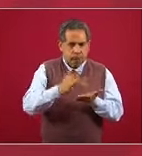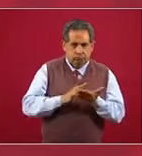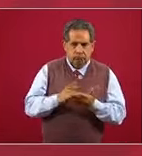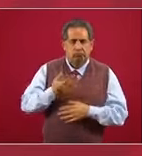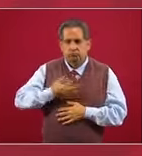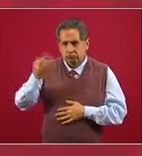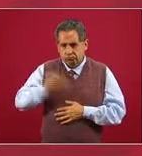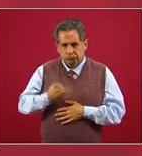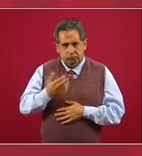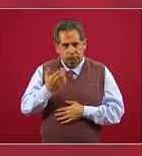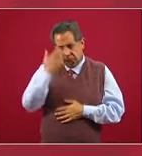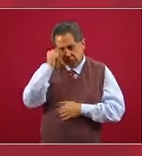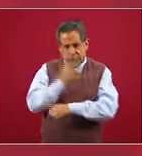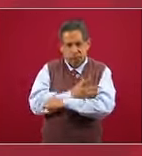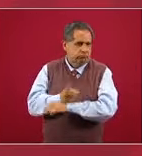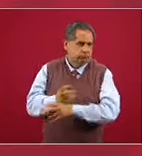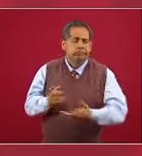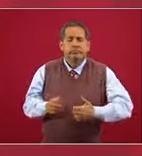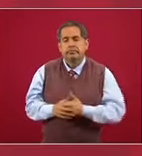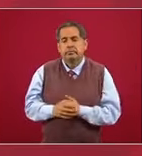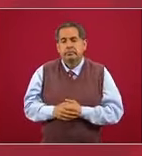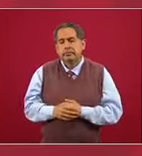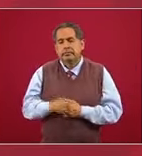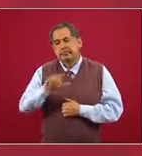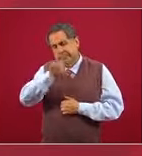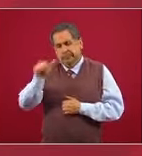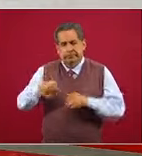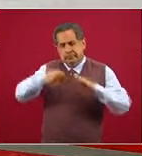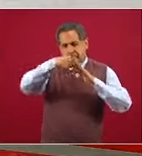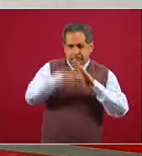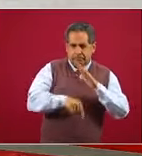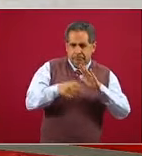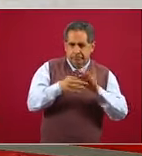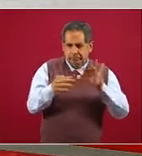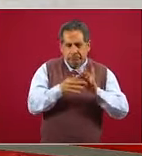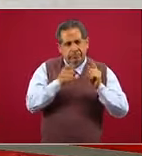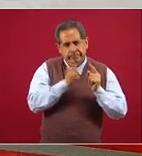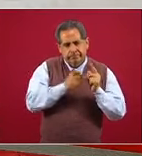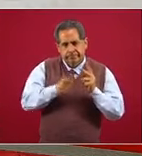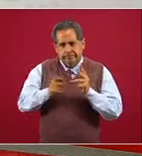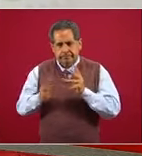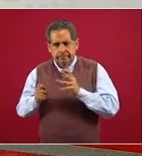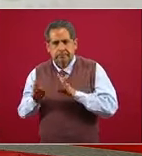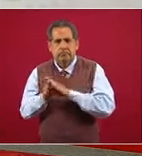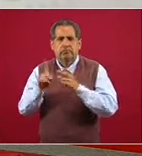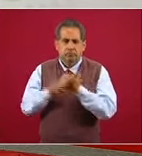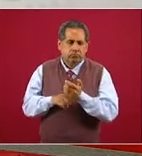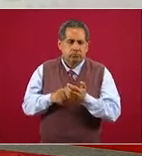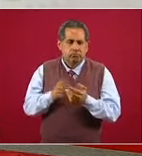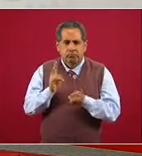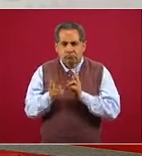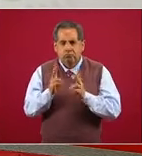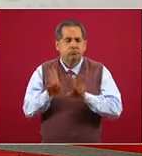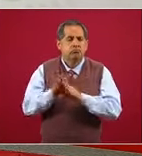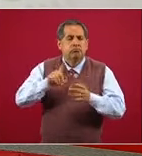legitimidad. Podemos en algún momento a lo mejor ahondar en un componente temático que en su momento tengamos o la vacuna